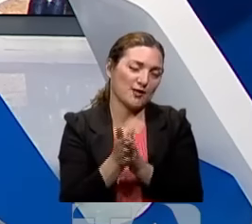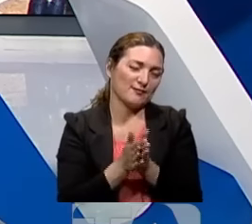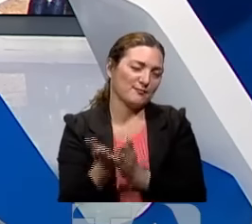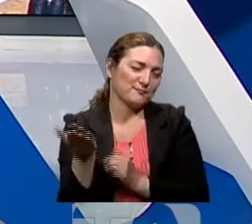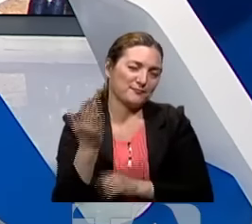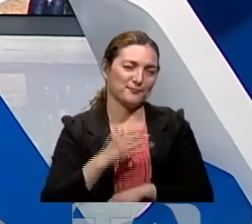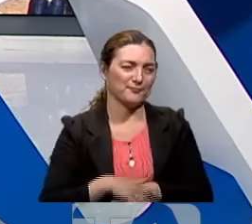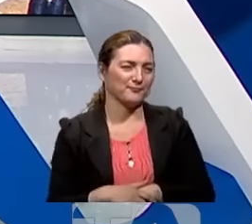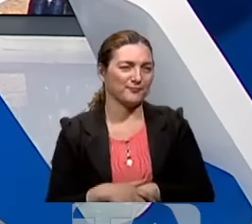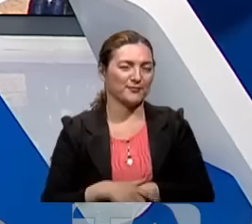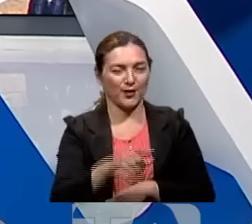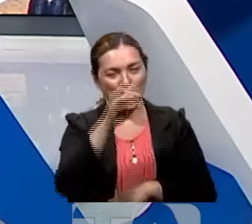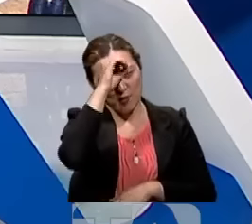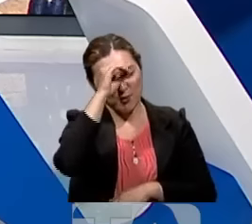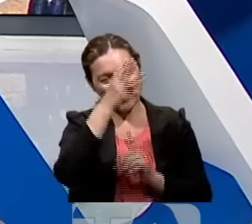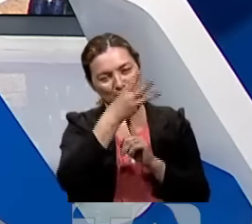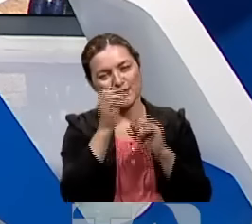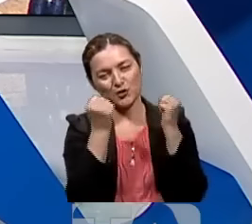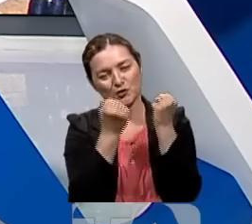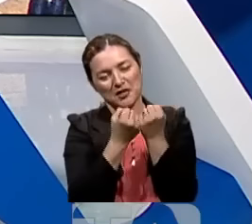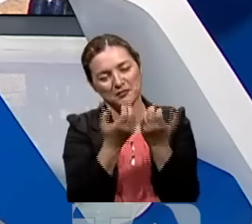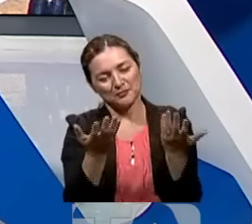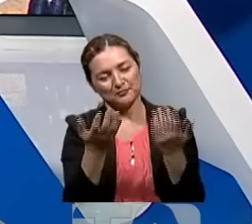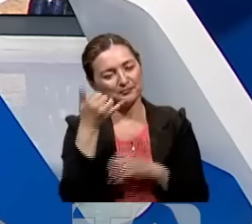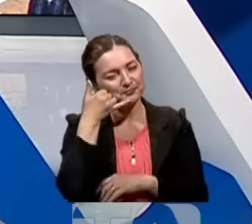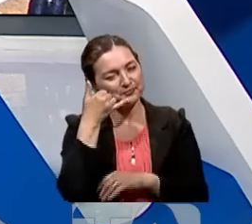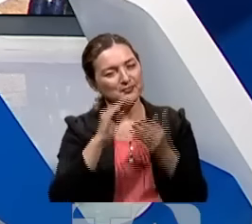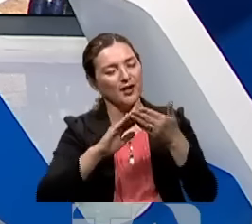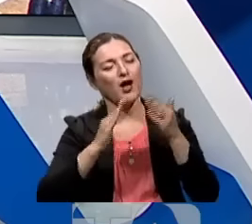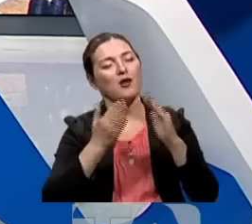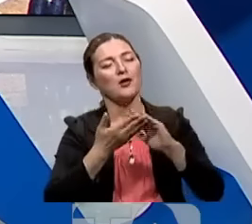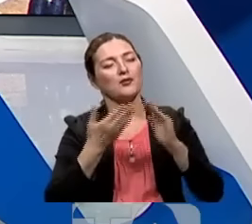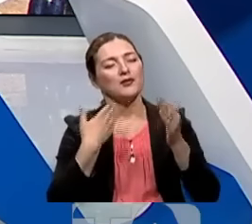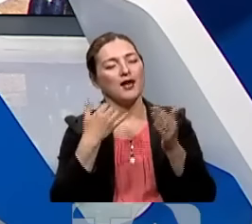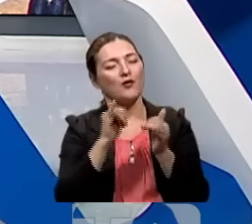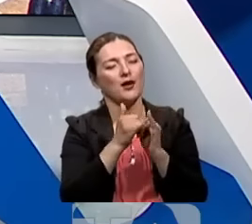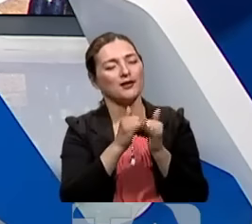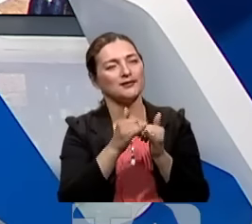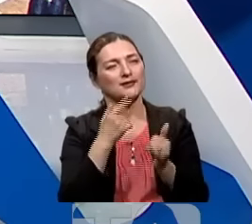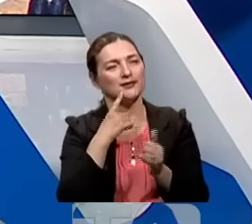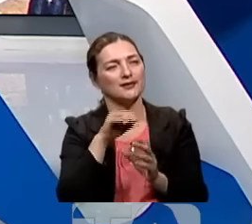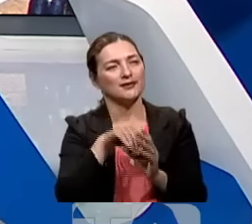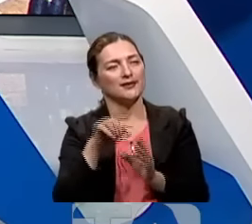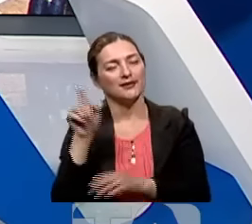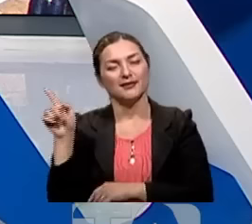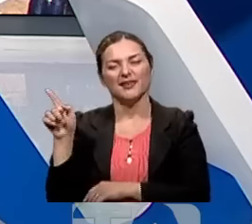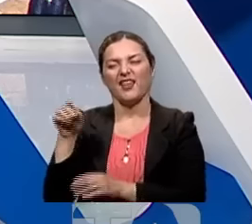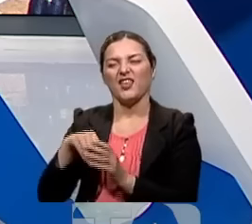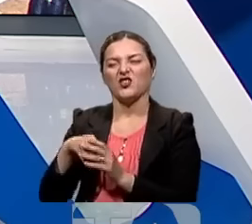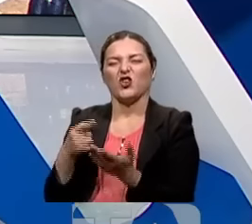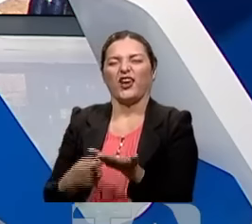Opine usted, por favor, en nuestro teléfono de la comunidad. ¿Qué relleno tendrá el señor? Pero